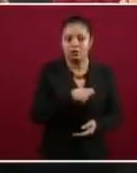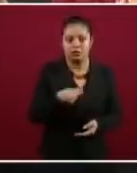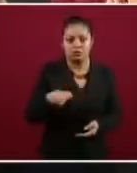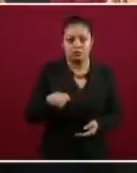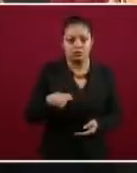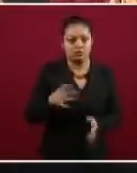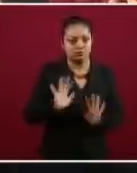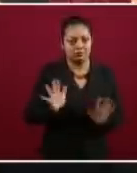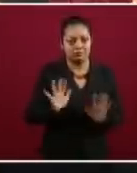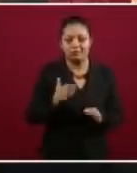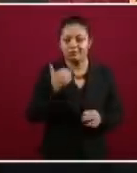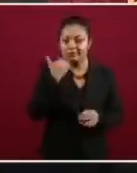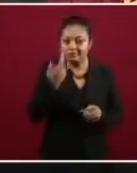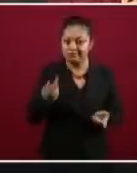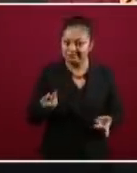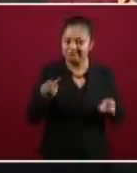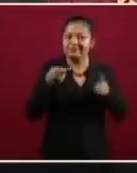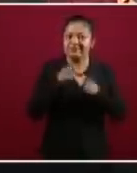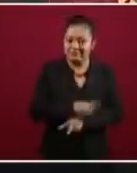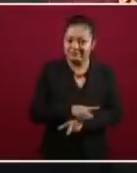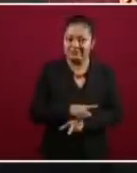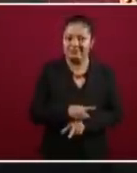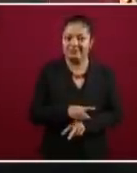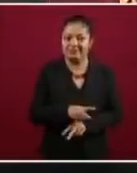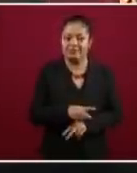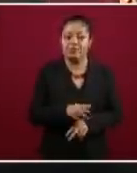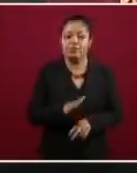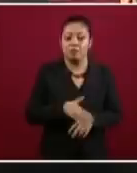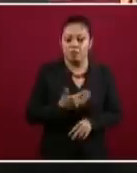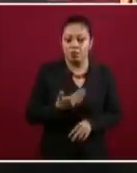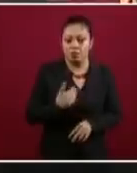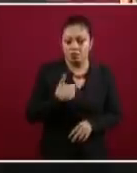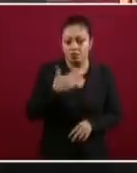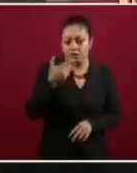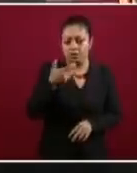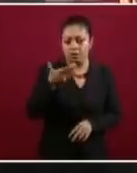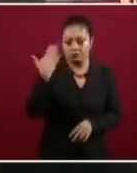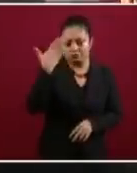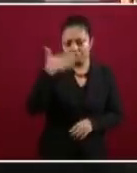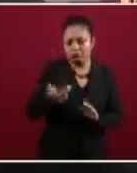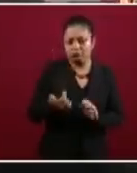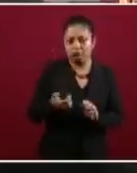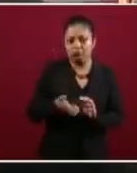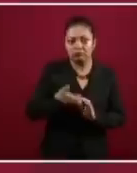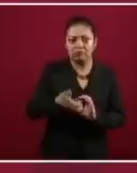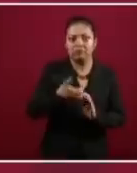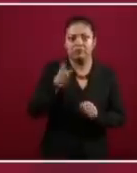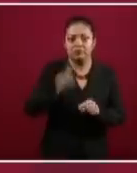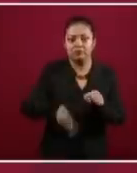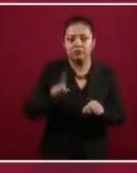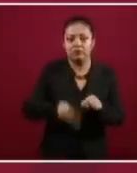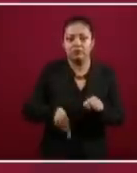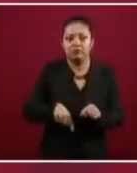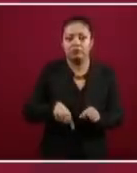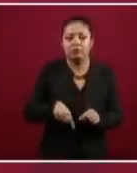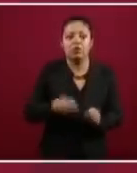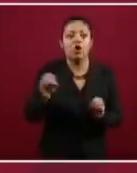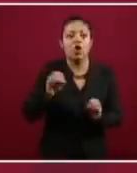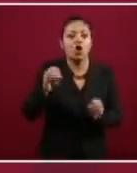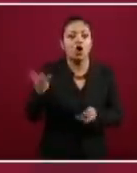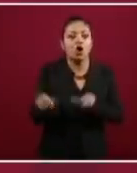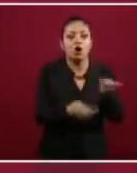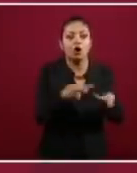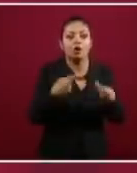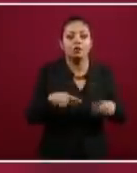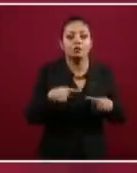padeciendo de eso, de muchas obras que se hicieron sin consulta, por la fuerza,